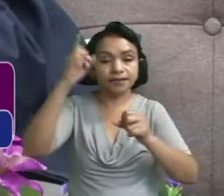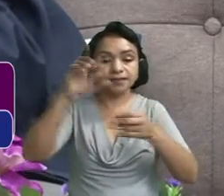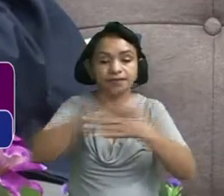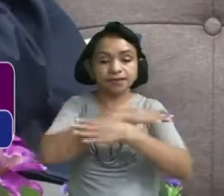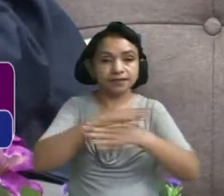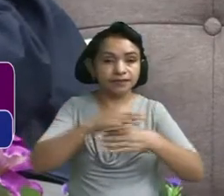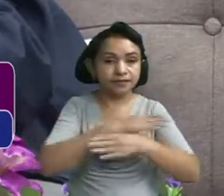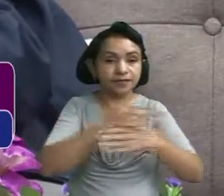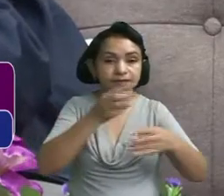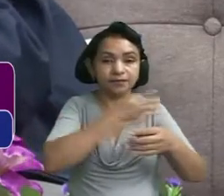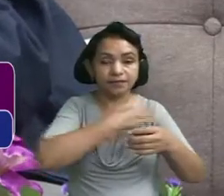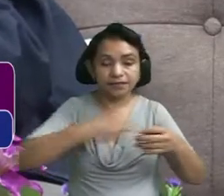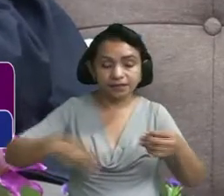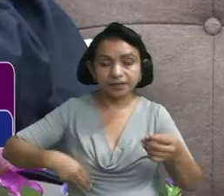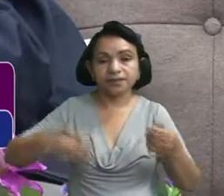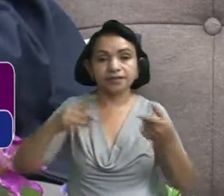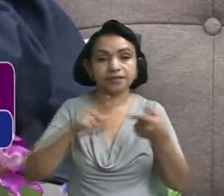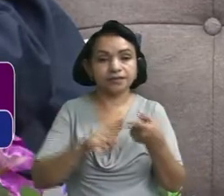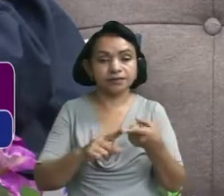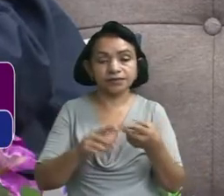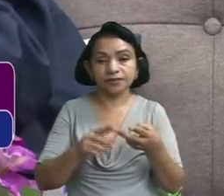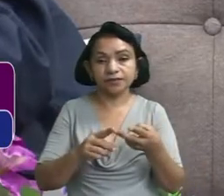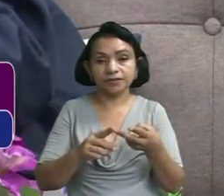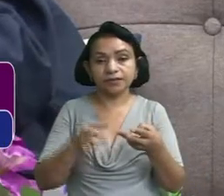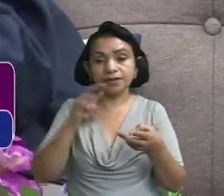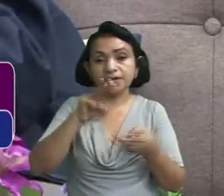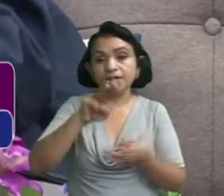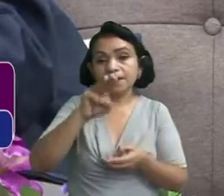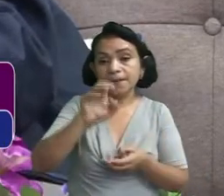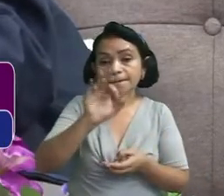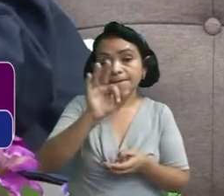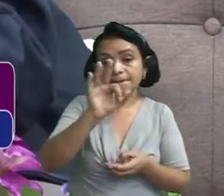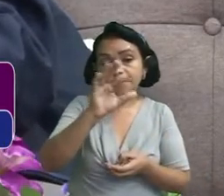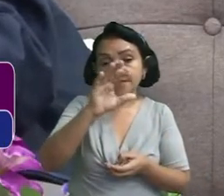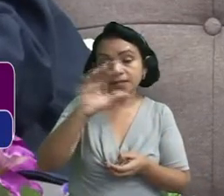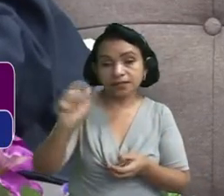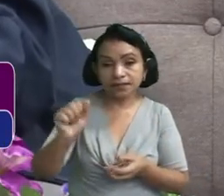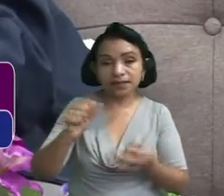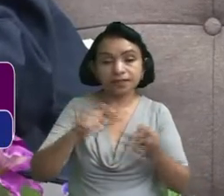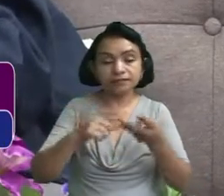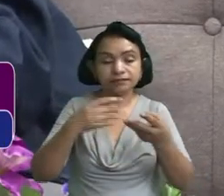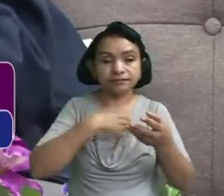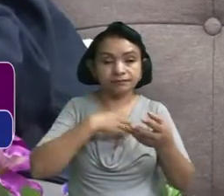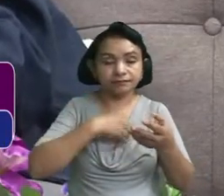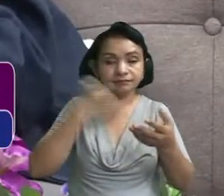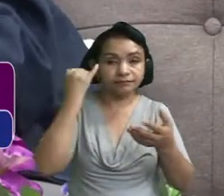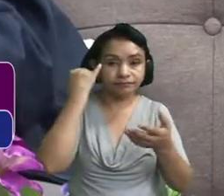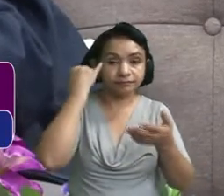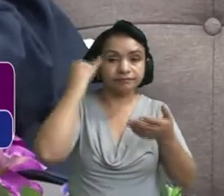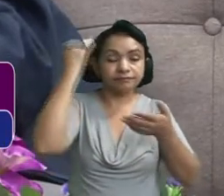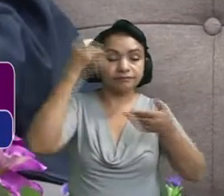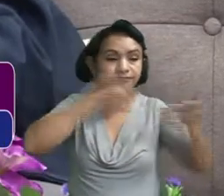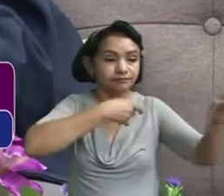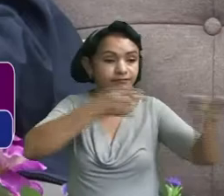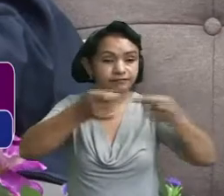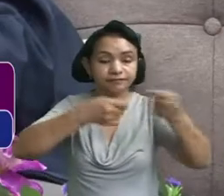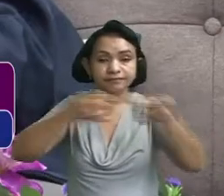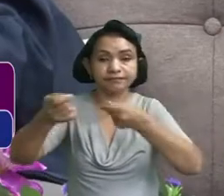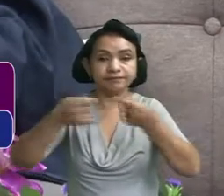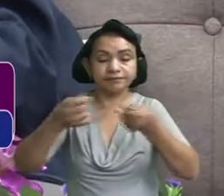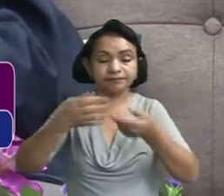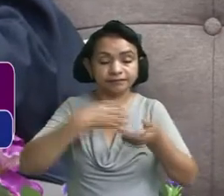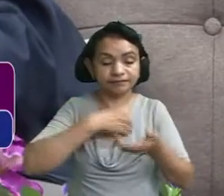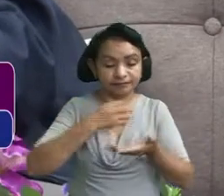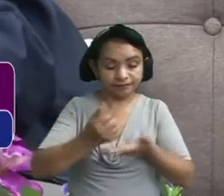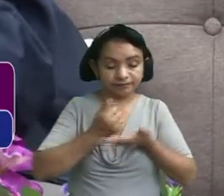distintos ministerios. Es importante el papel que fue el MEFCA en este tema del emprendedurismo, la economía social